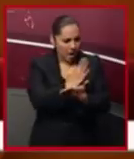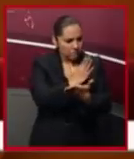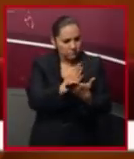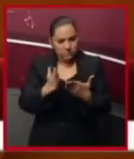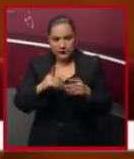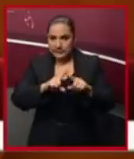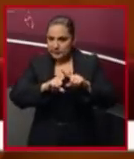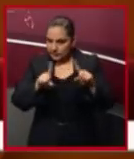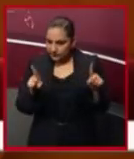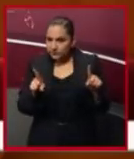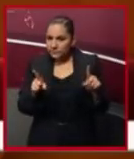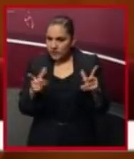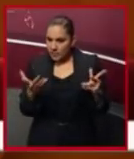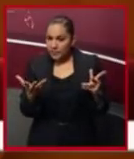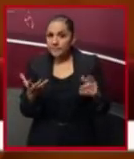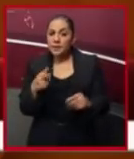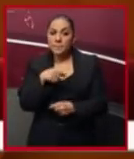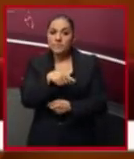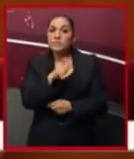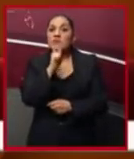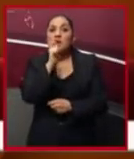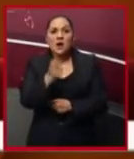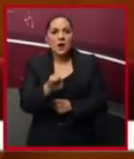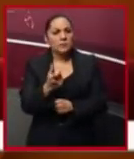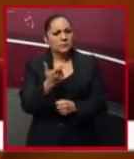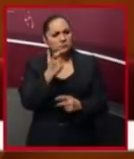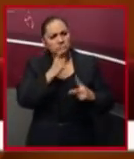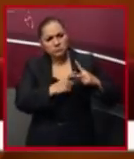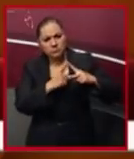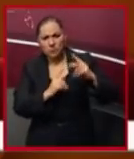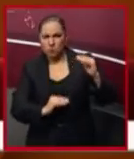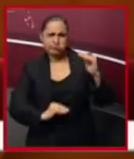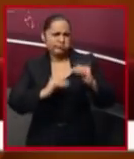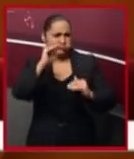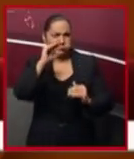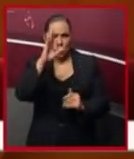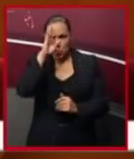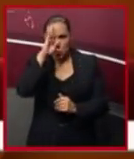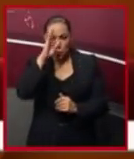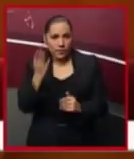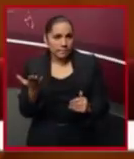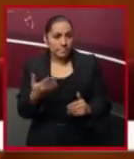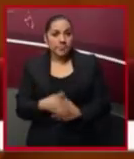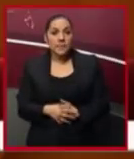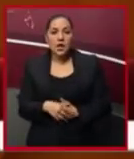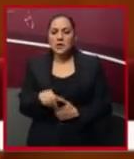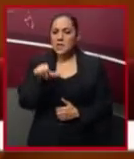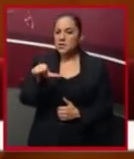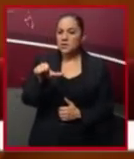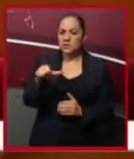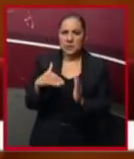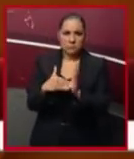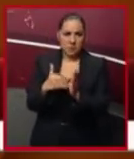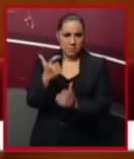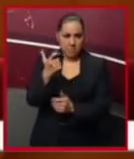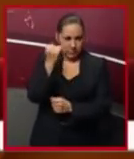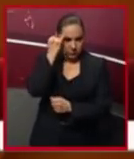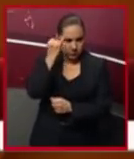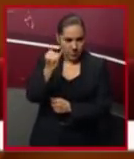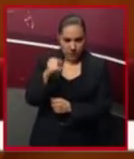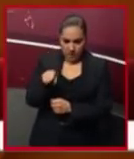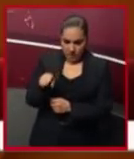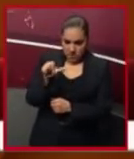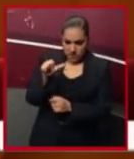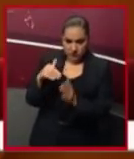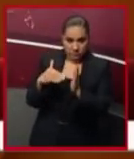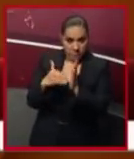alguna medida un acto desproporcionado, porque sancionar por 16,000 pesos